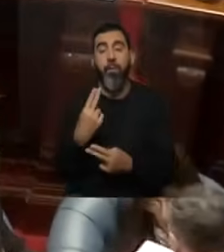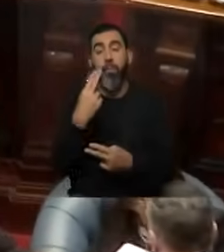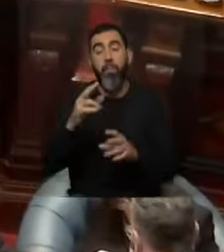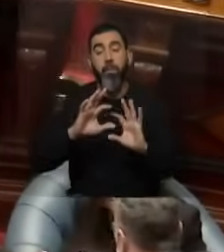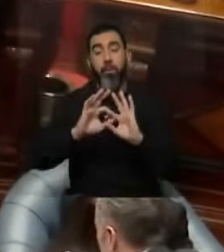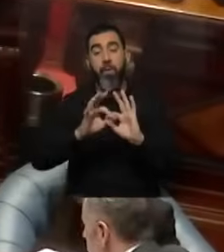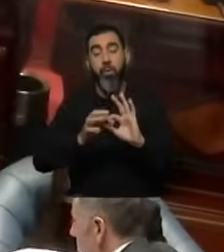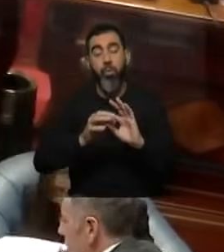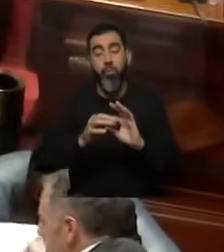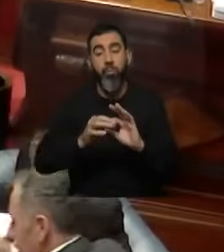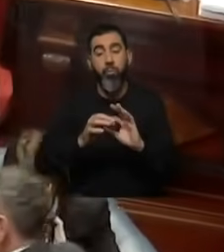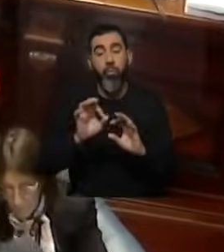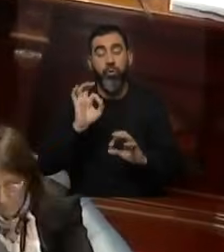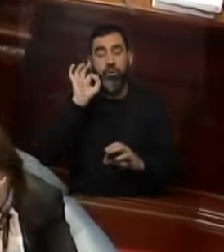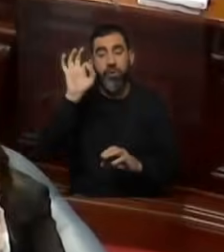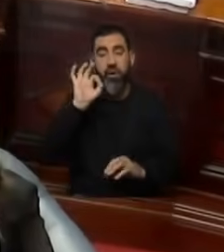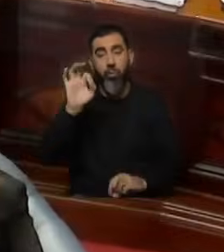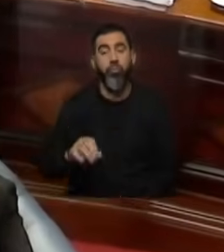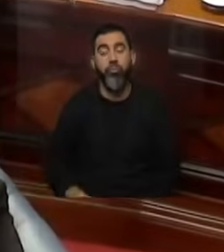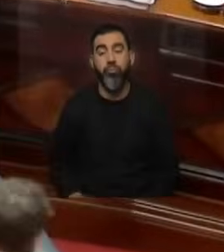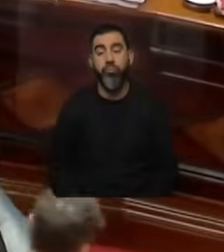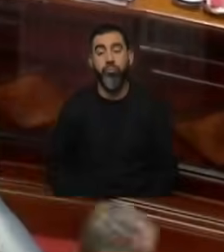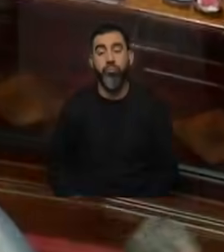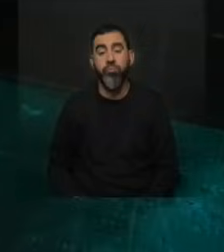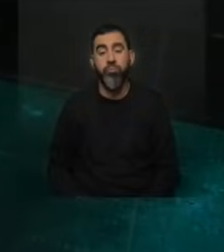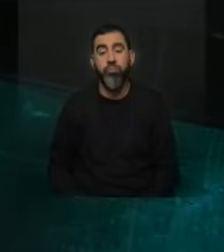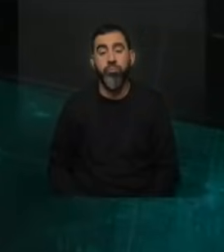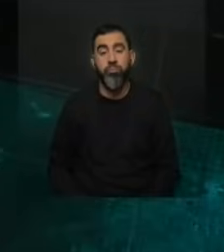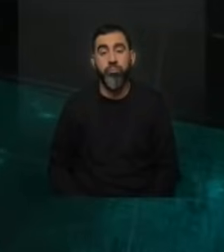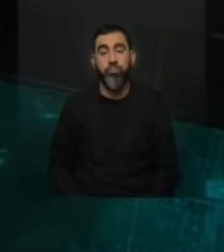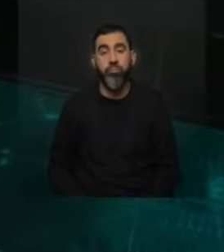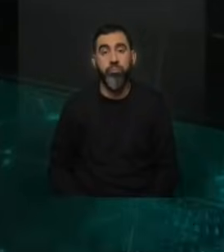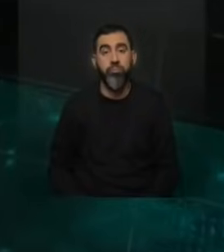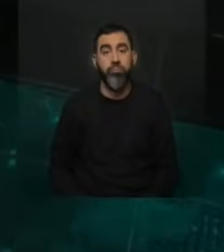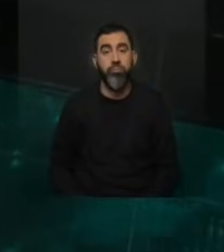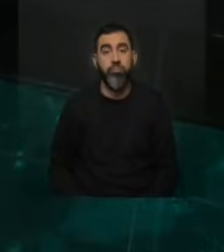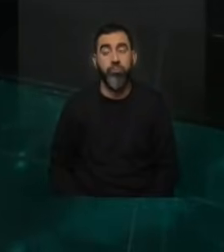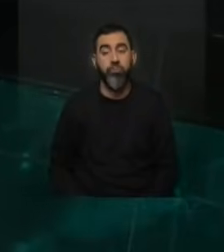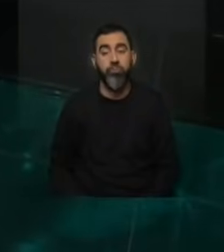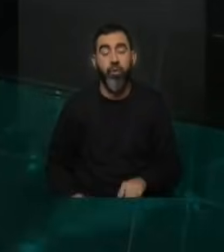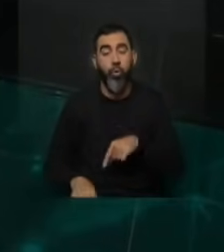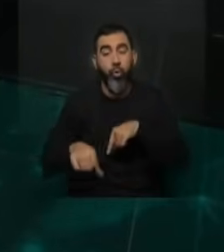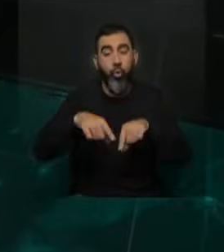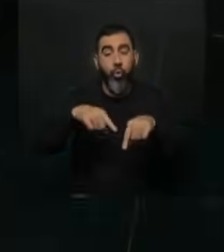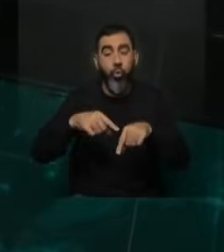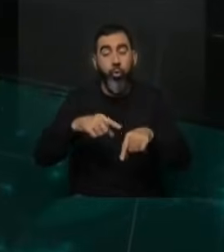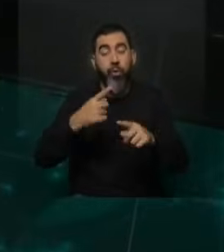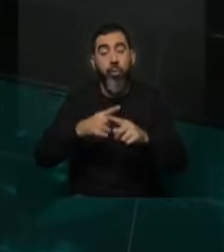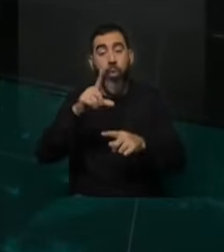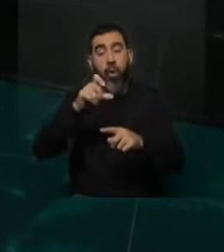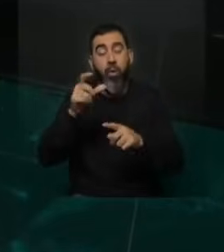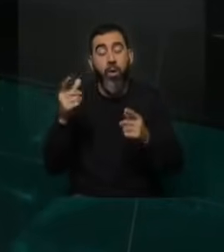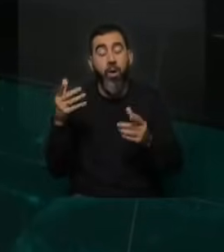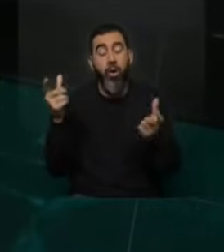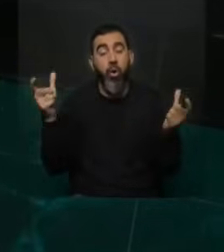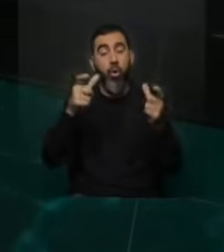miércoles por la cámara de senadores cambiamos de asunto ahora la coordinación por el agua concurrió la comisión de